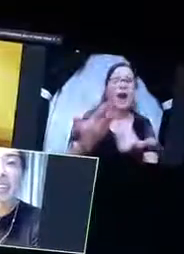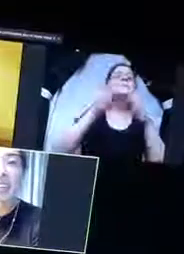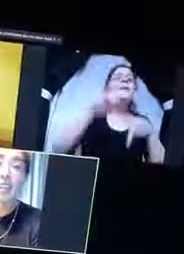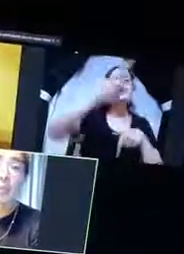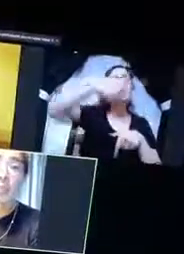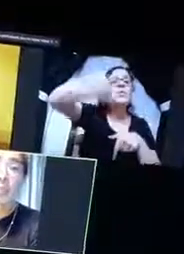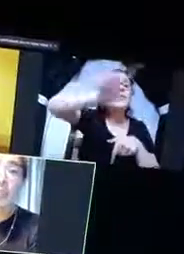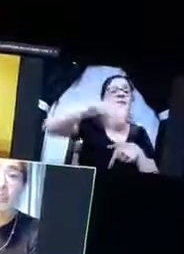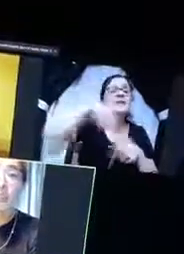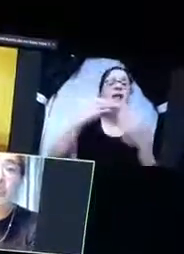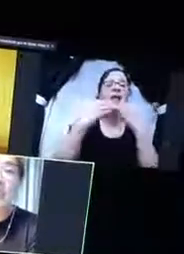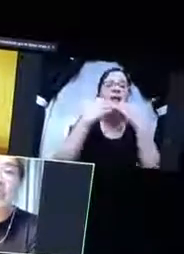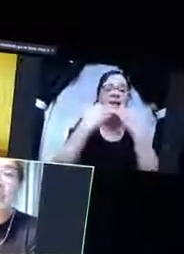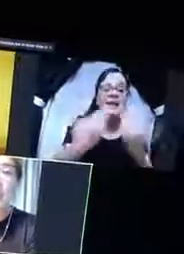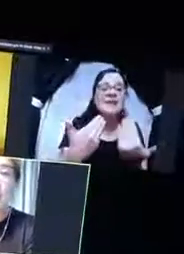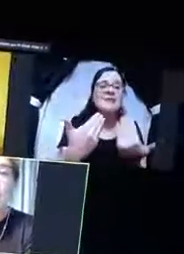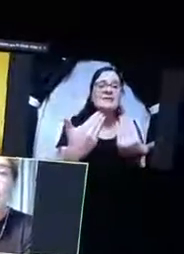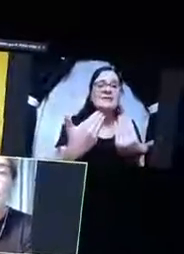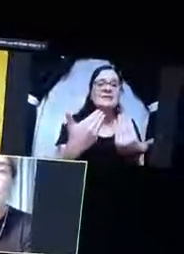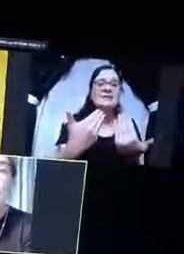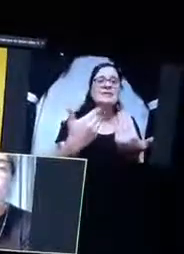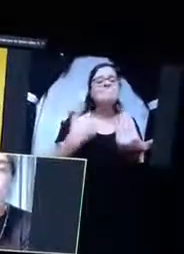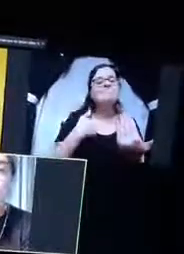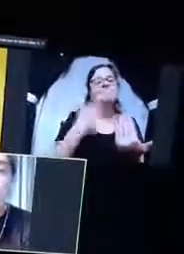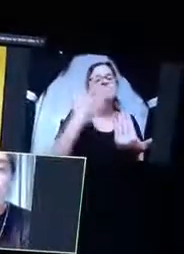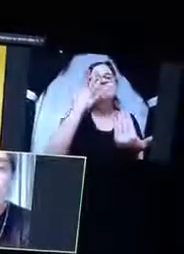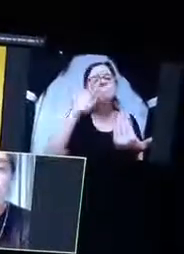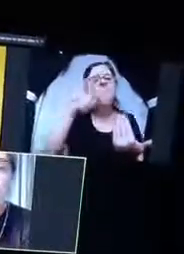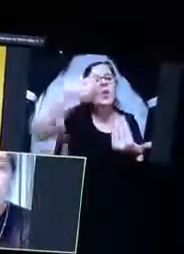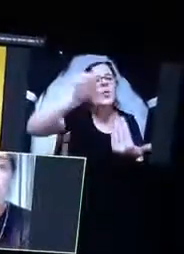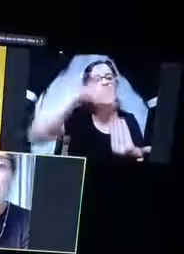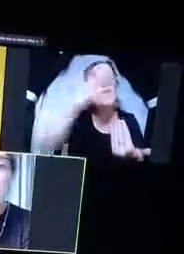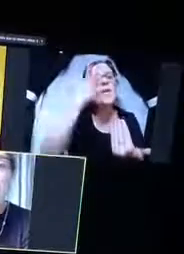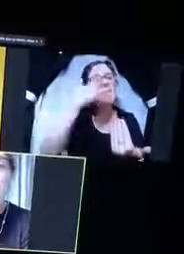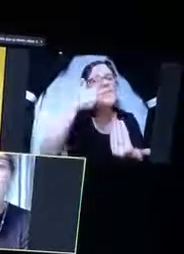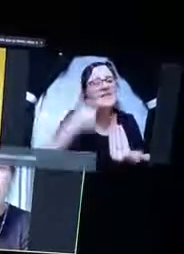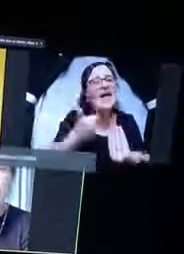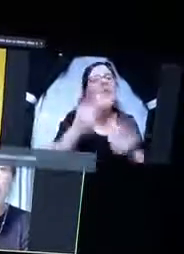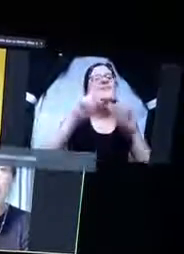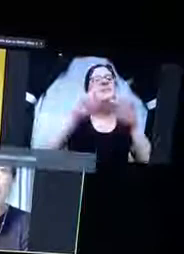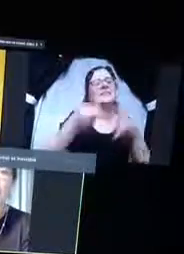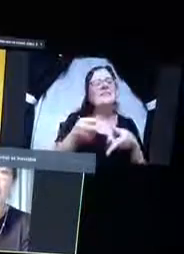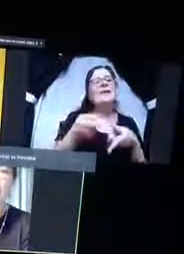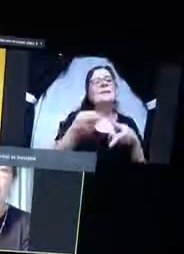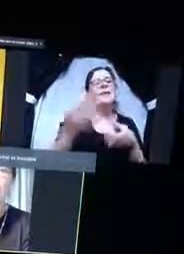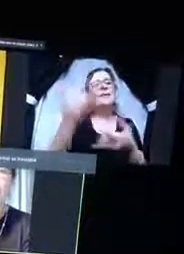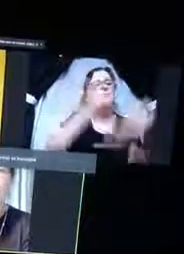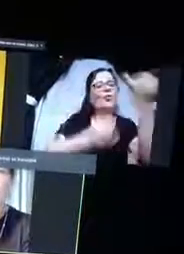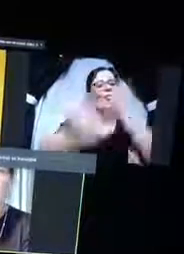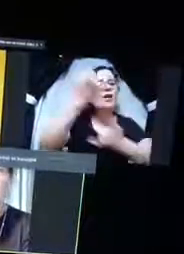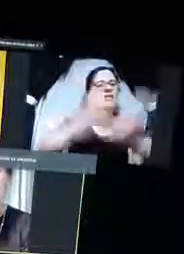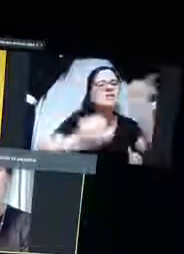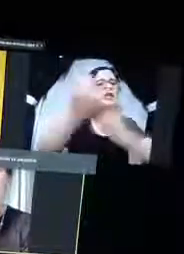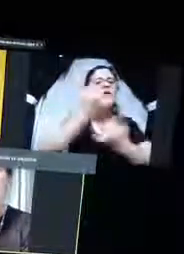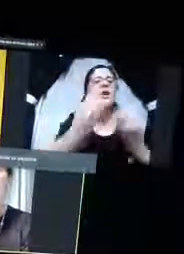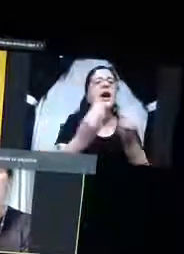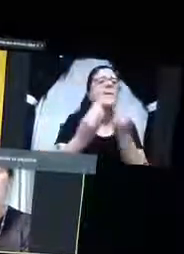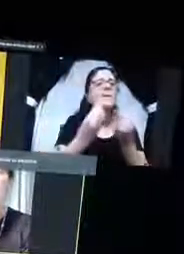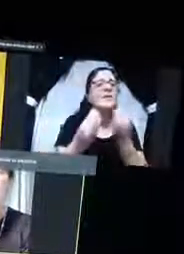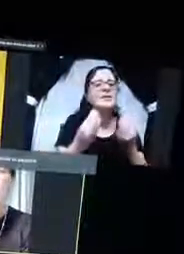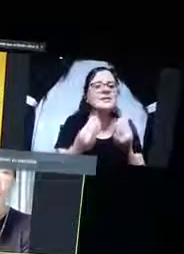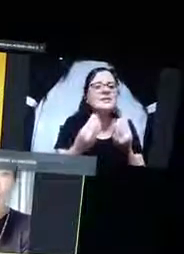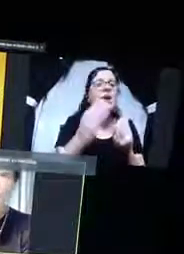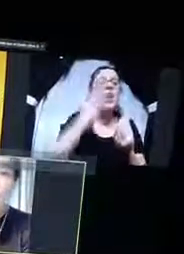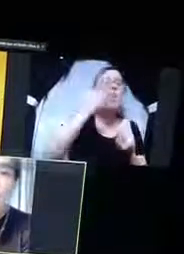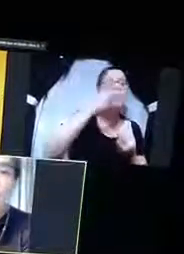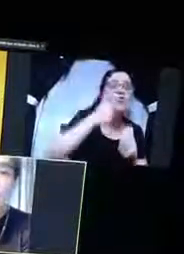esperamos que les haya gustado, esperamos sus comentarios también, me gustaría saber qué les pareció, y